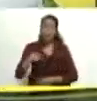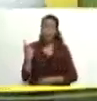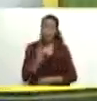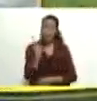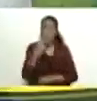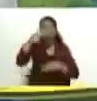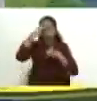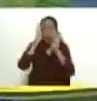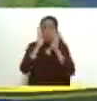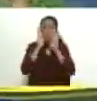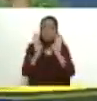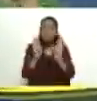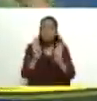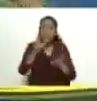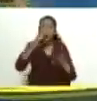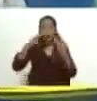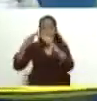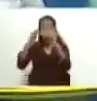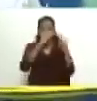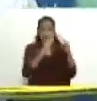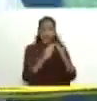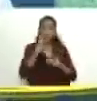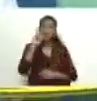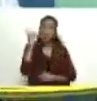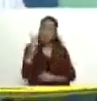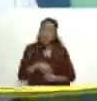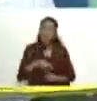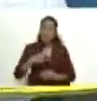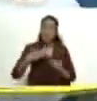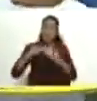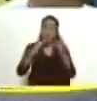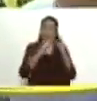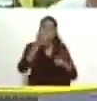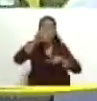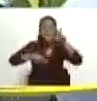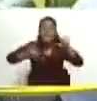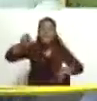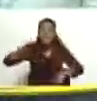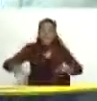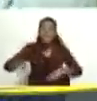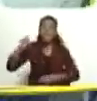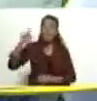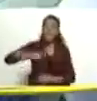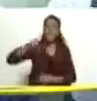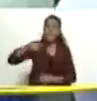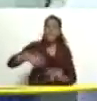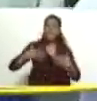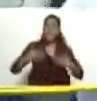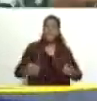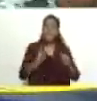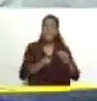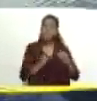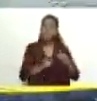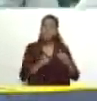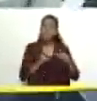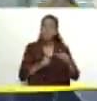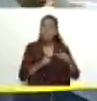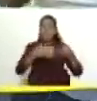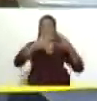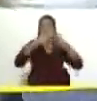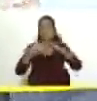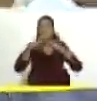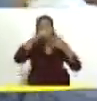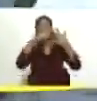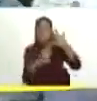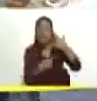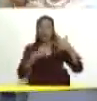la atención a las casas, sino también la atención a las personas en cuanto a salud, Barrio Nuevo,